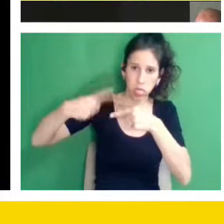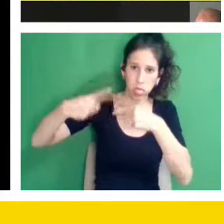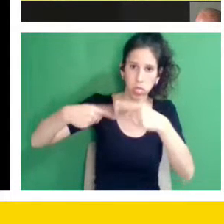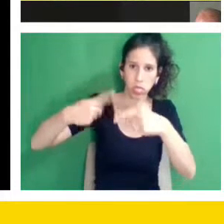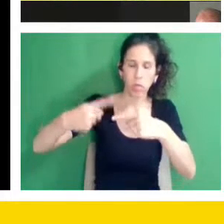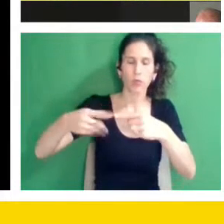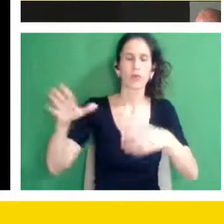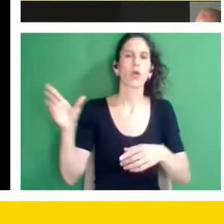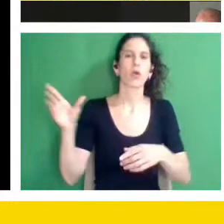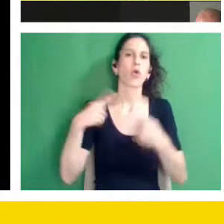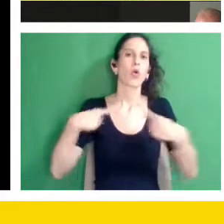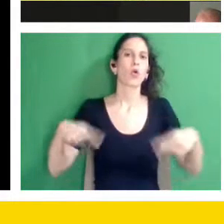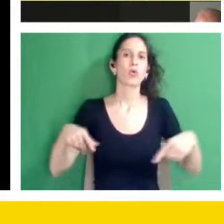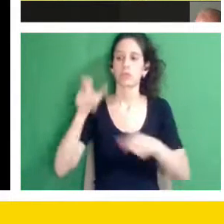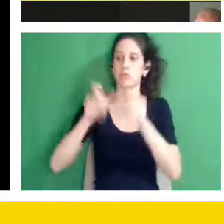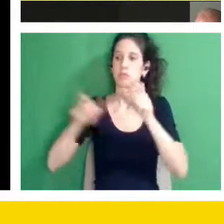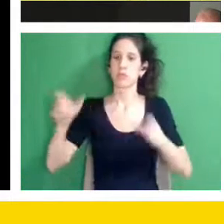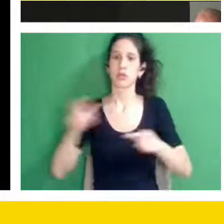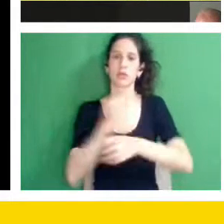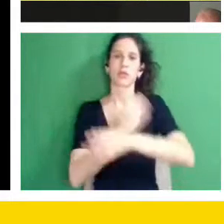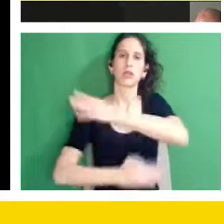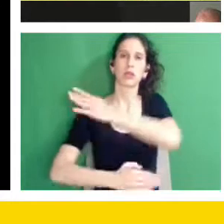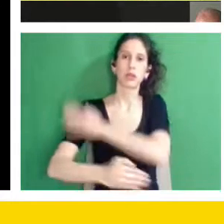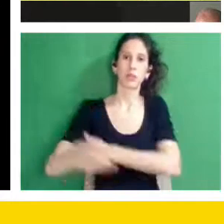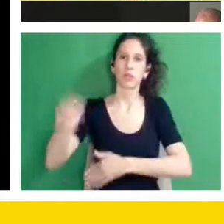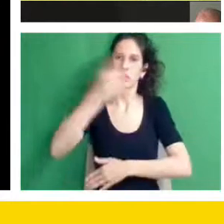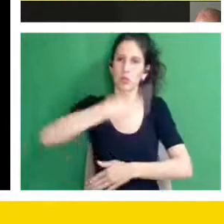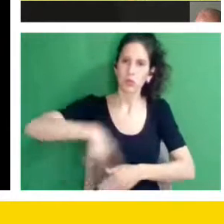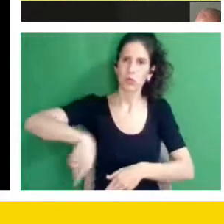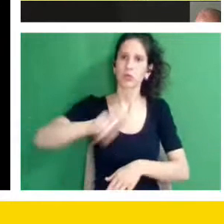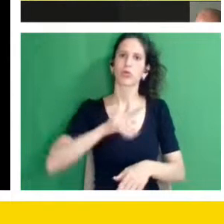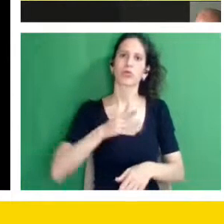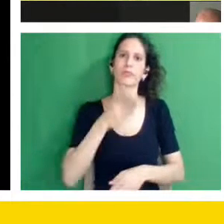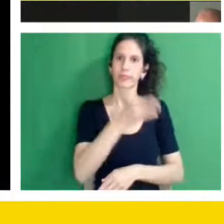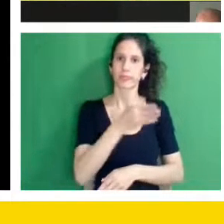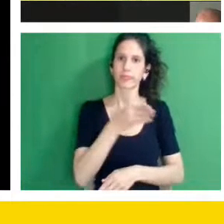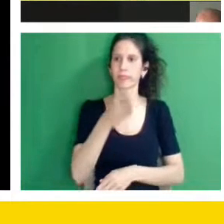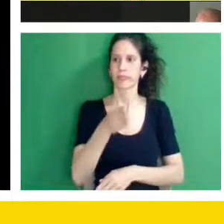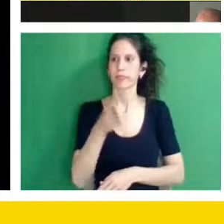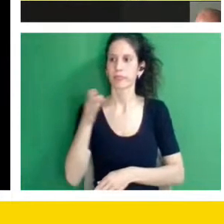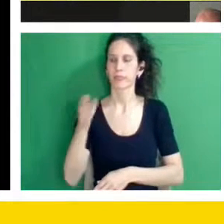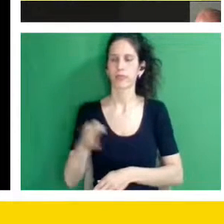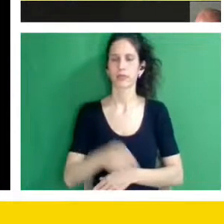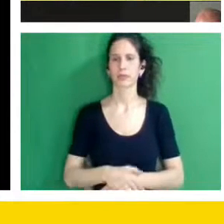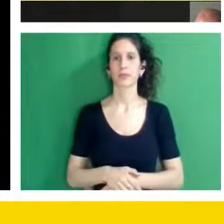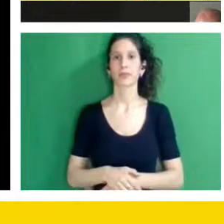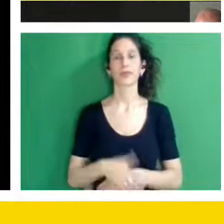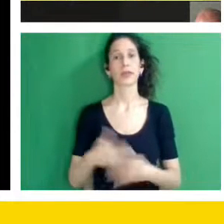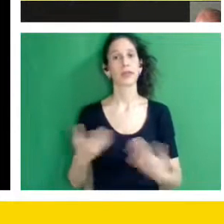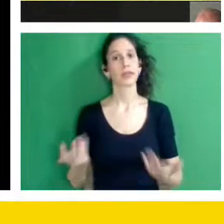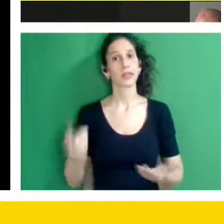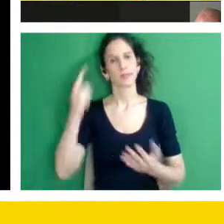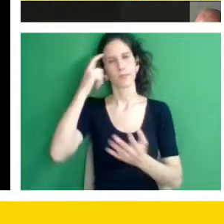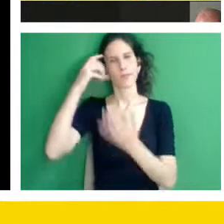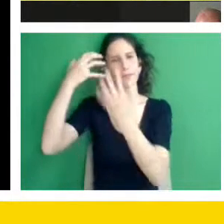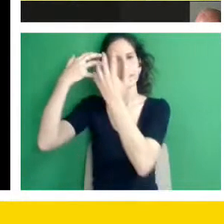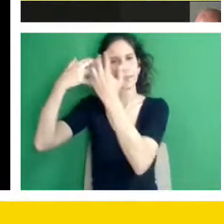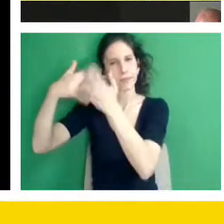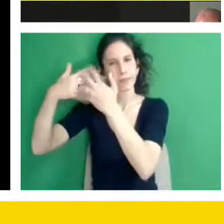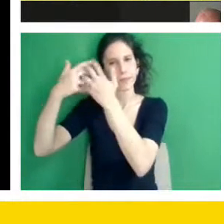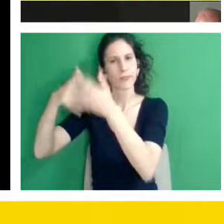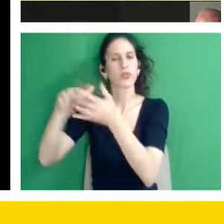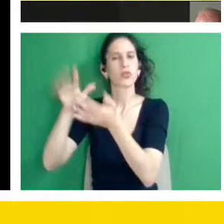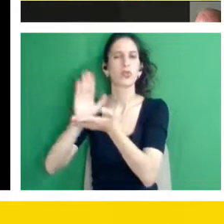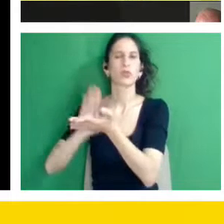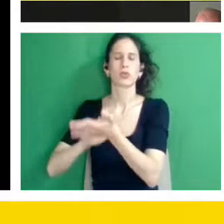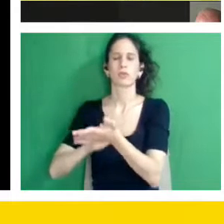algunas conclusiones. La existencia de un sistema burocrático tan complicado ha hecho que en esta época de